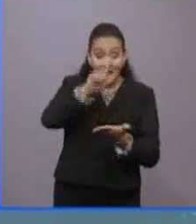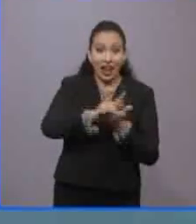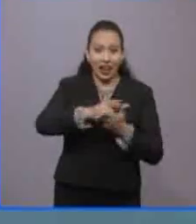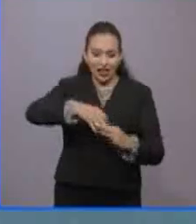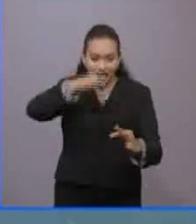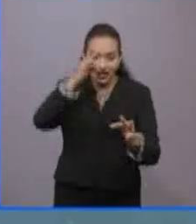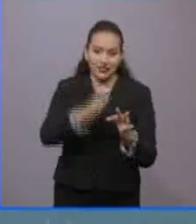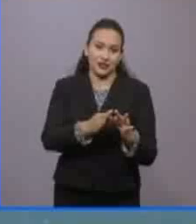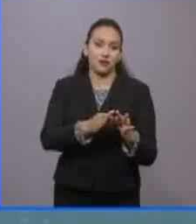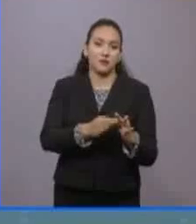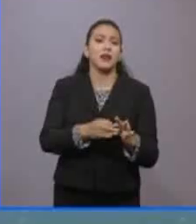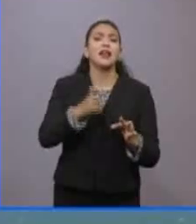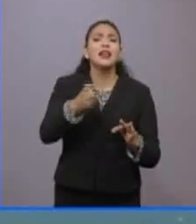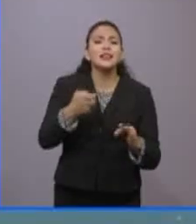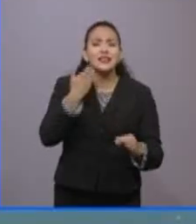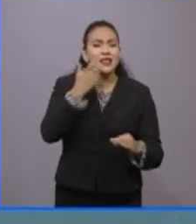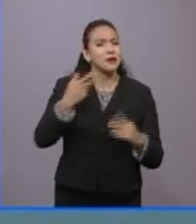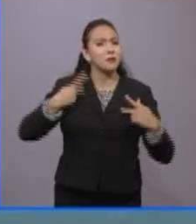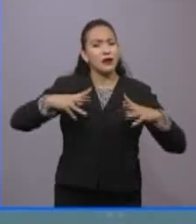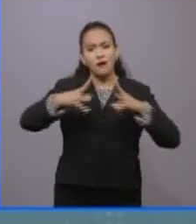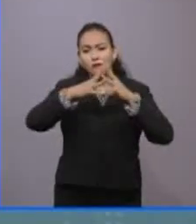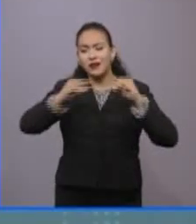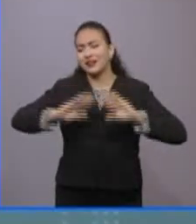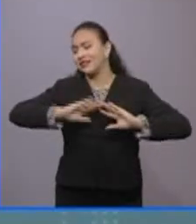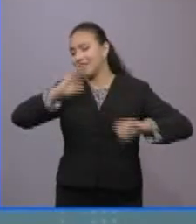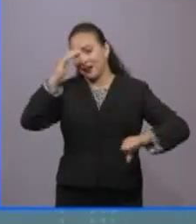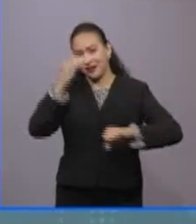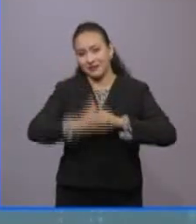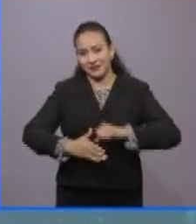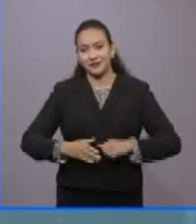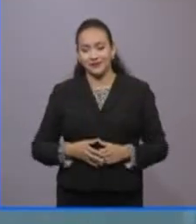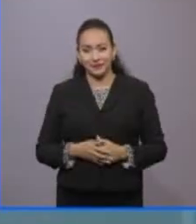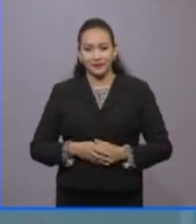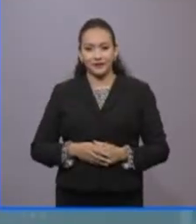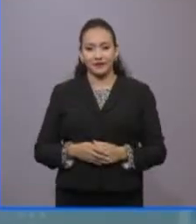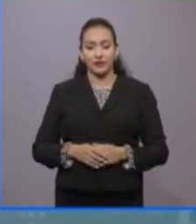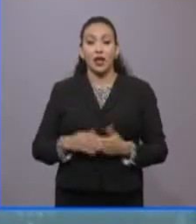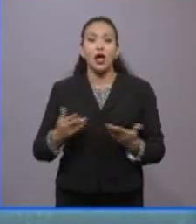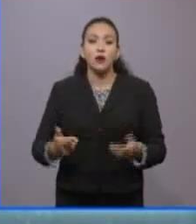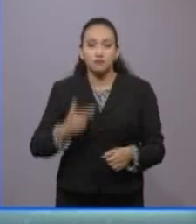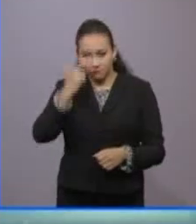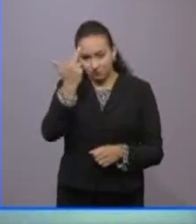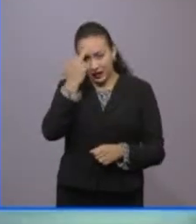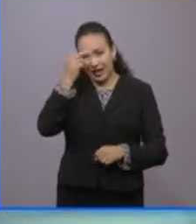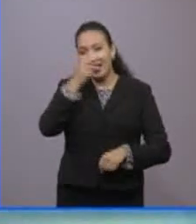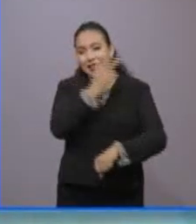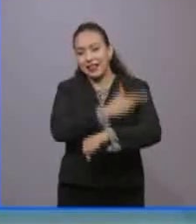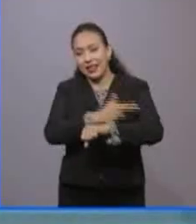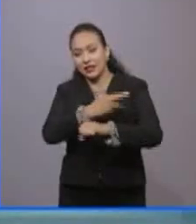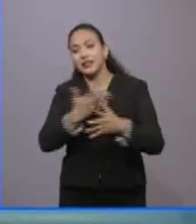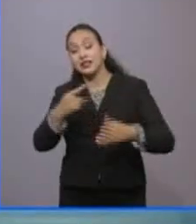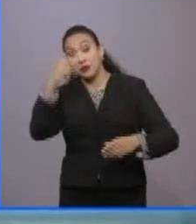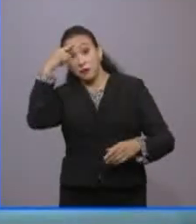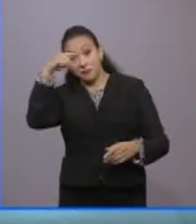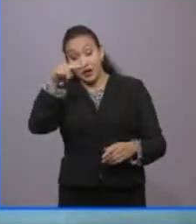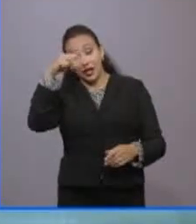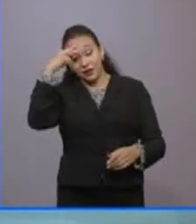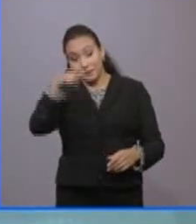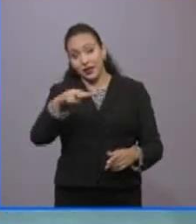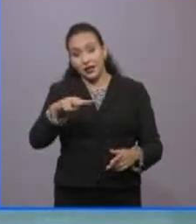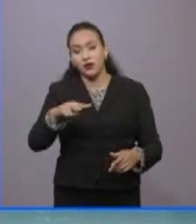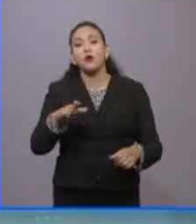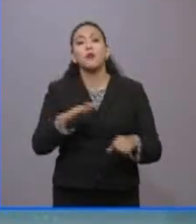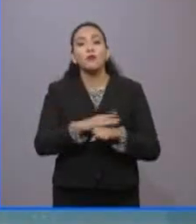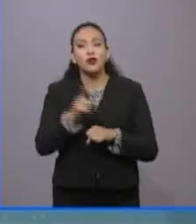tiene como fin erradicar la desaparición forzada. Recordó que el procedimiento se activó para México porque